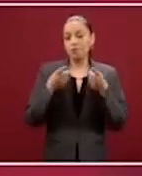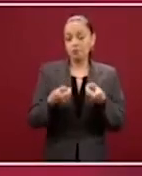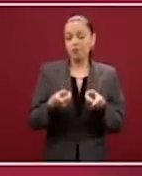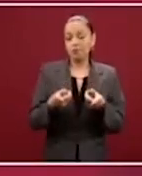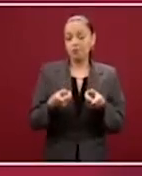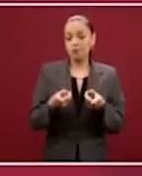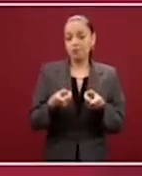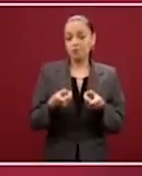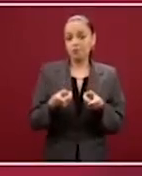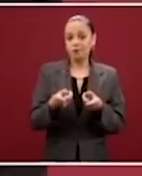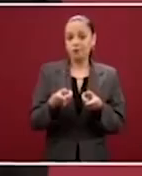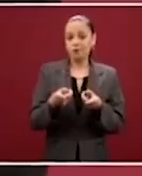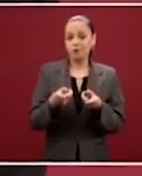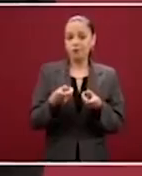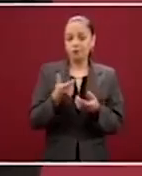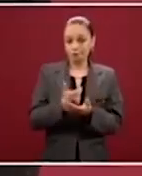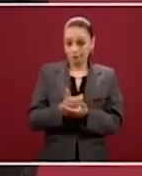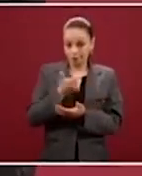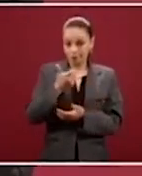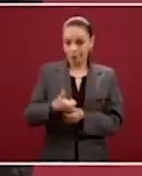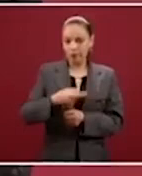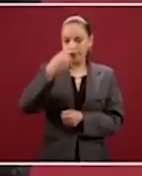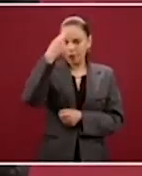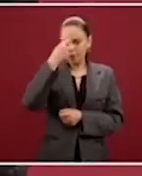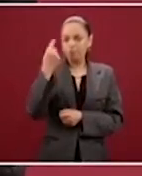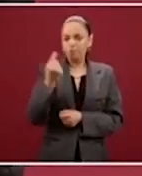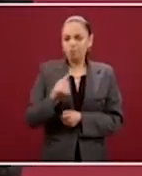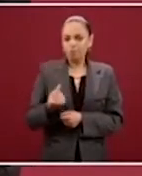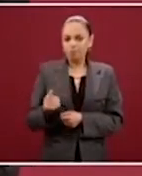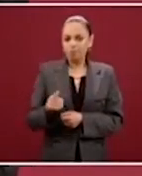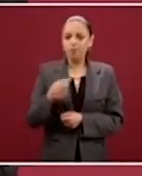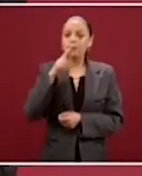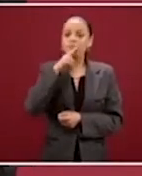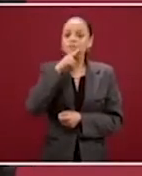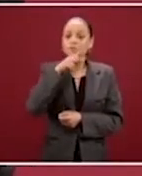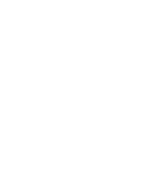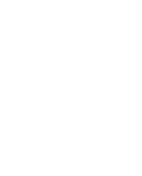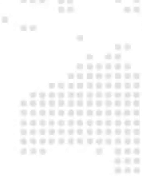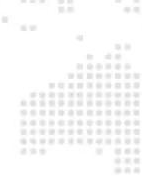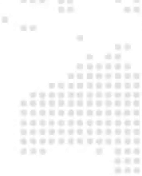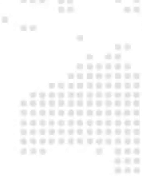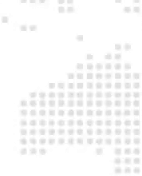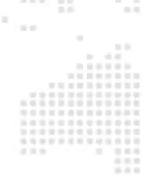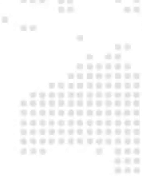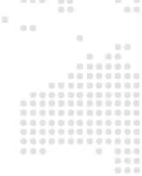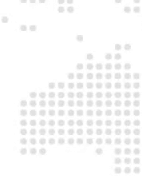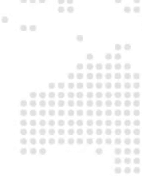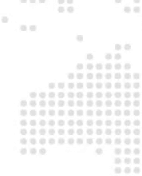para mejorar el sistema de salud pública.